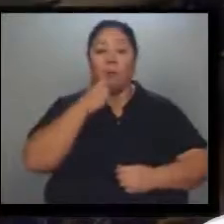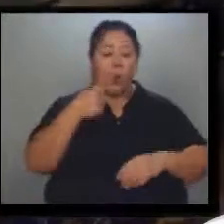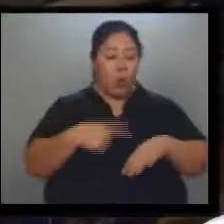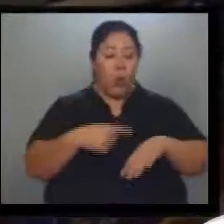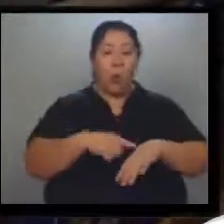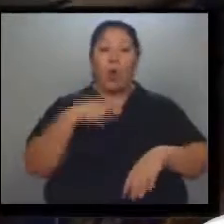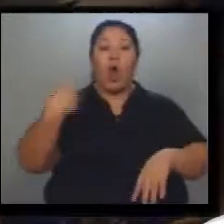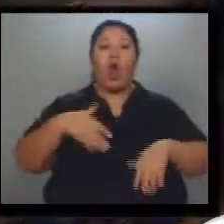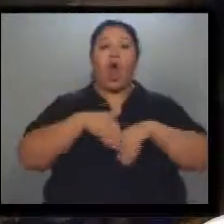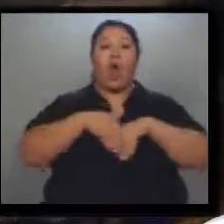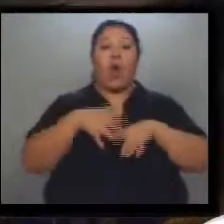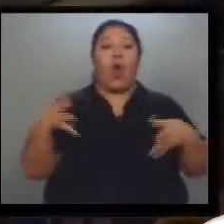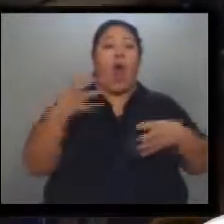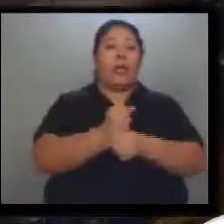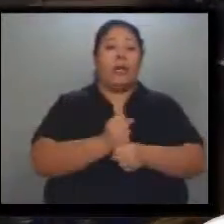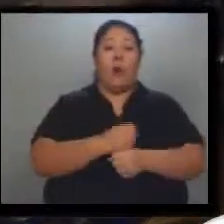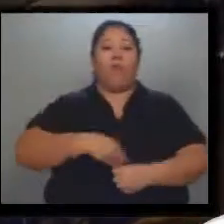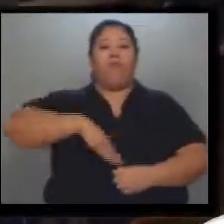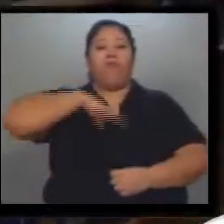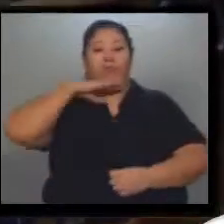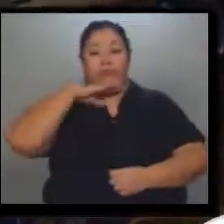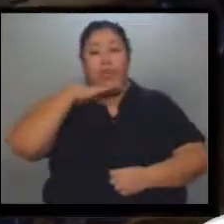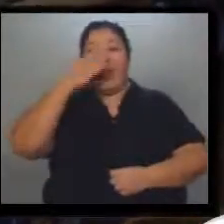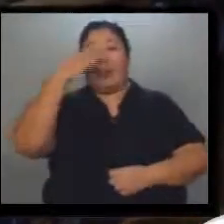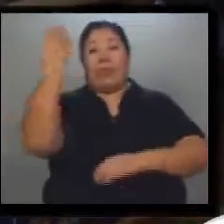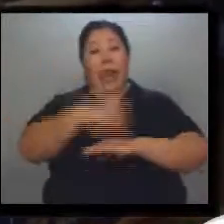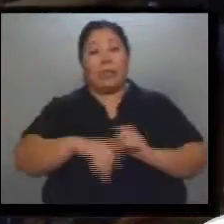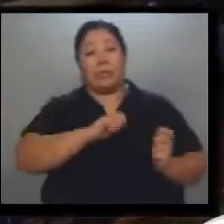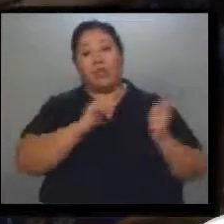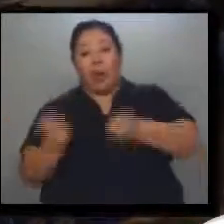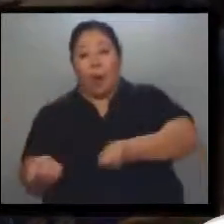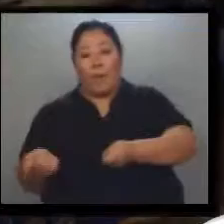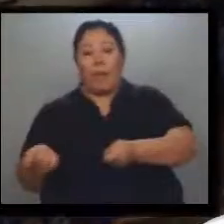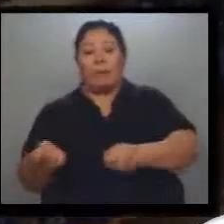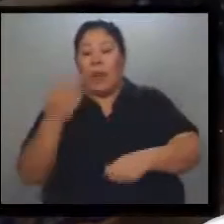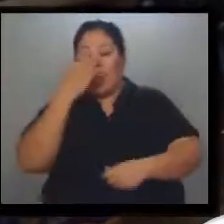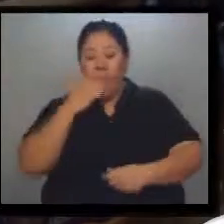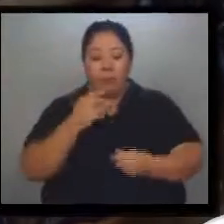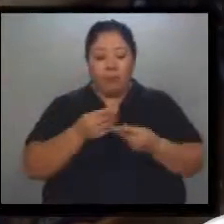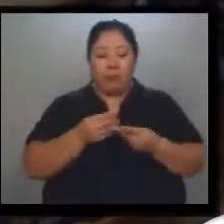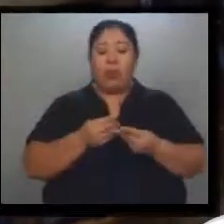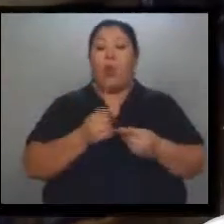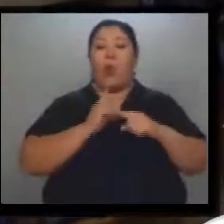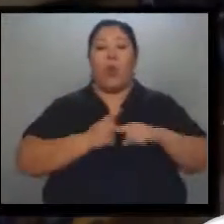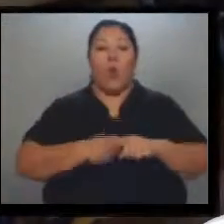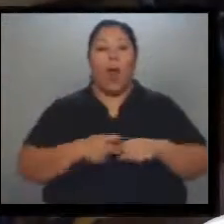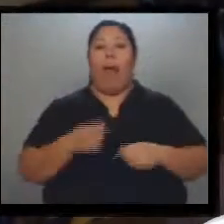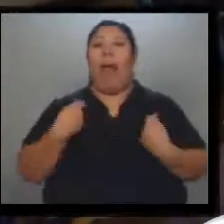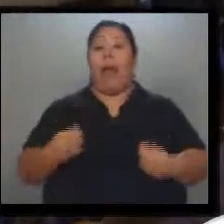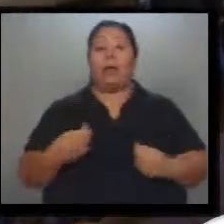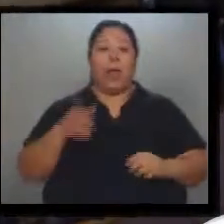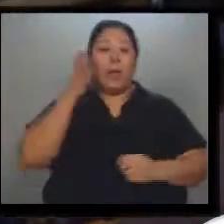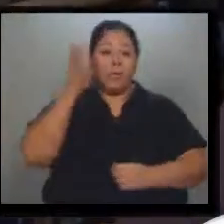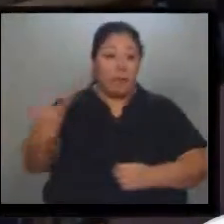colectivos vienen a pleno, sí, se siente, lo sienten. Sí. Pero bueno, la gente sigue y